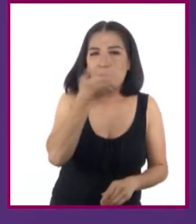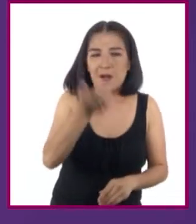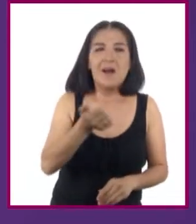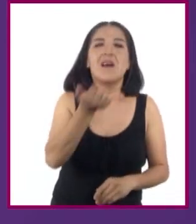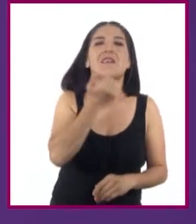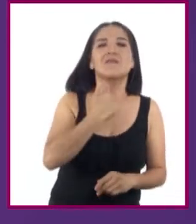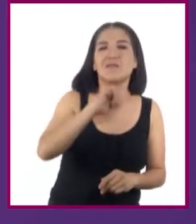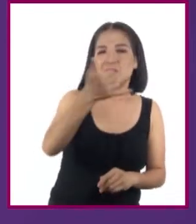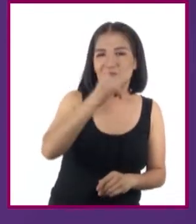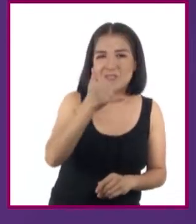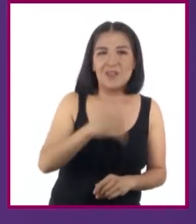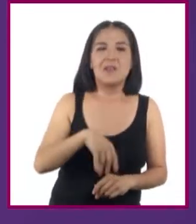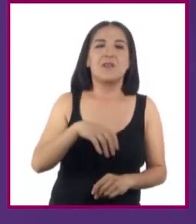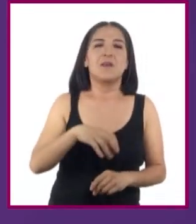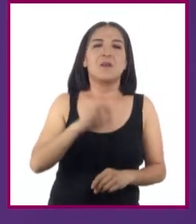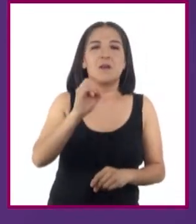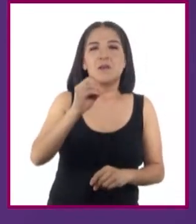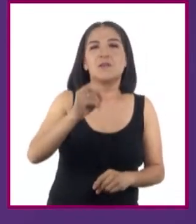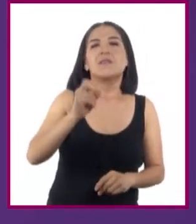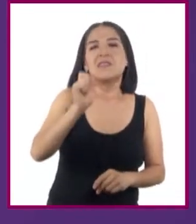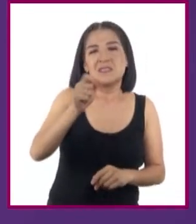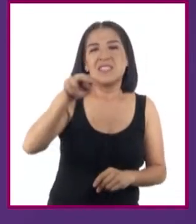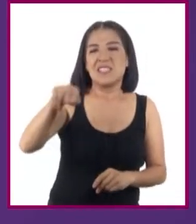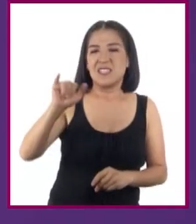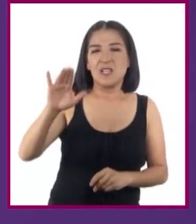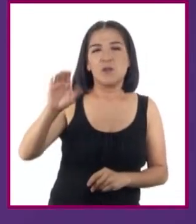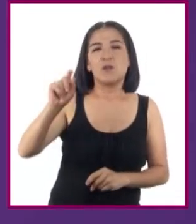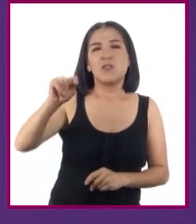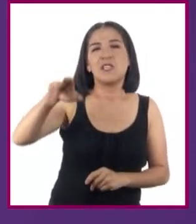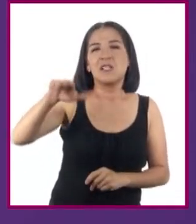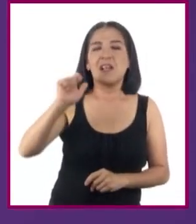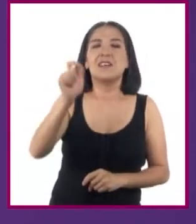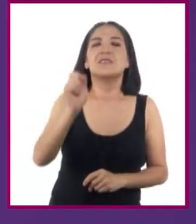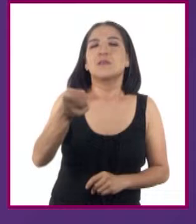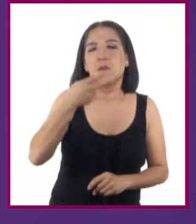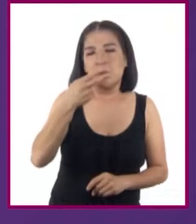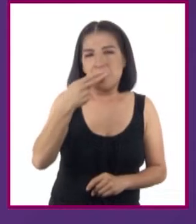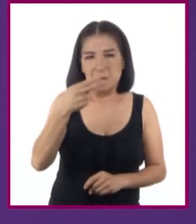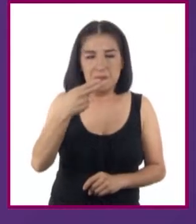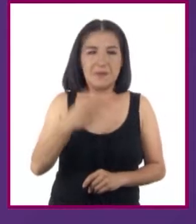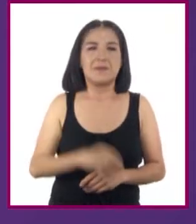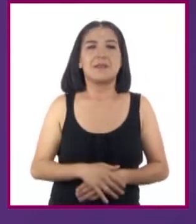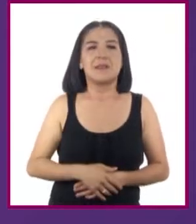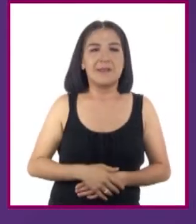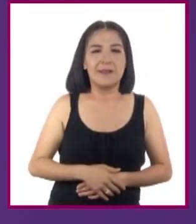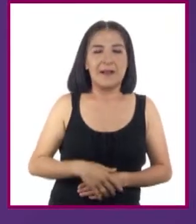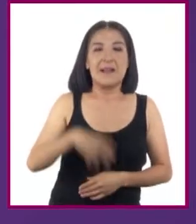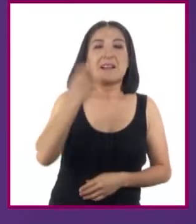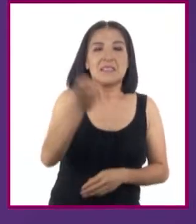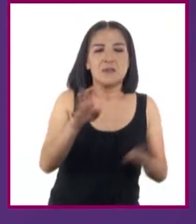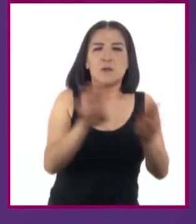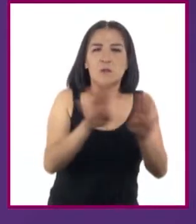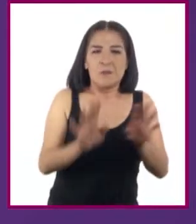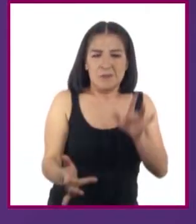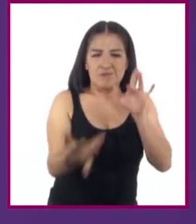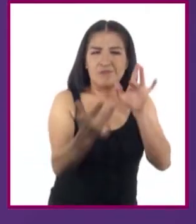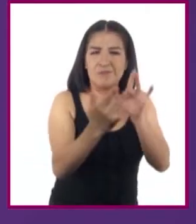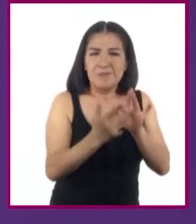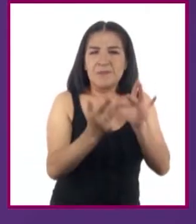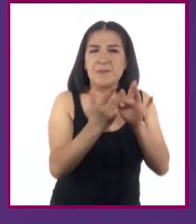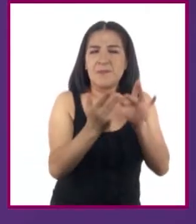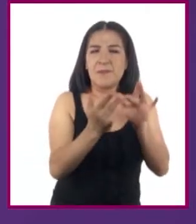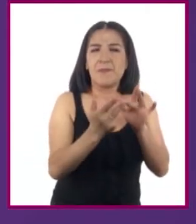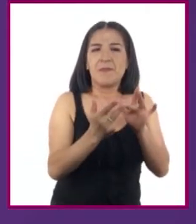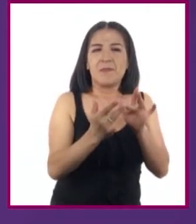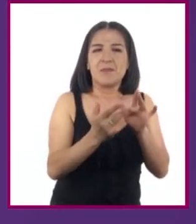es el alcohol, como es la nicotina, que son las drogas de inicio. Yo creo que el contacto de la sustancia